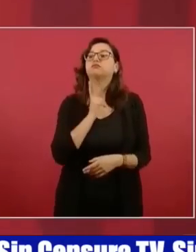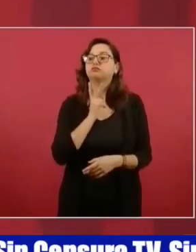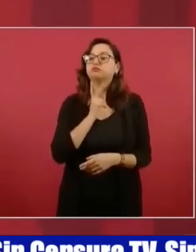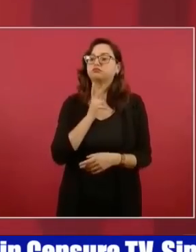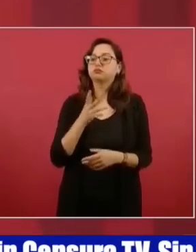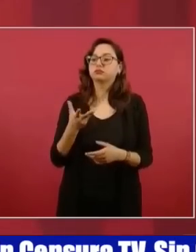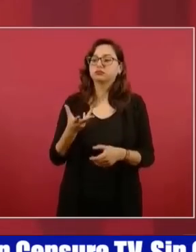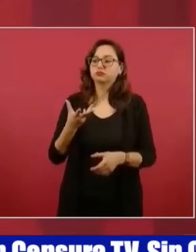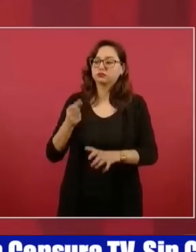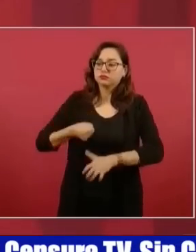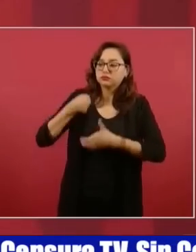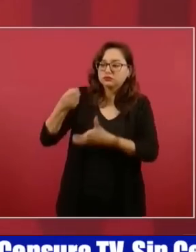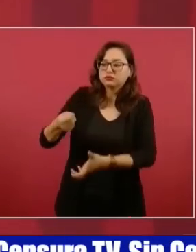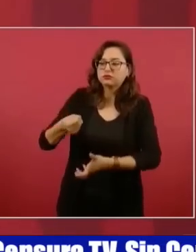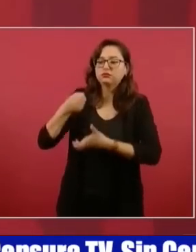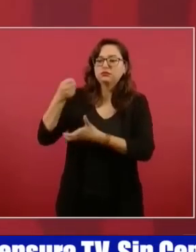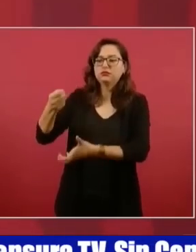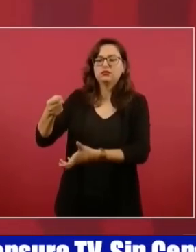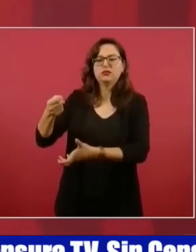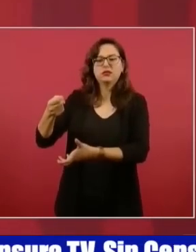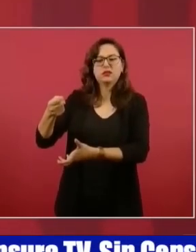¿No se acuerdan que había un candidato